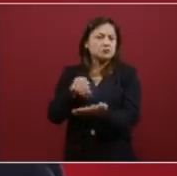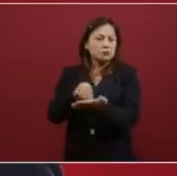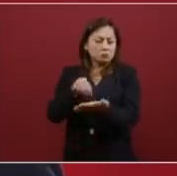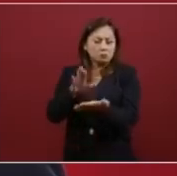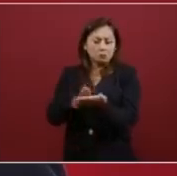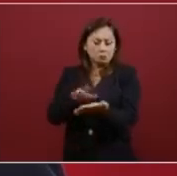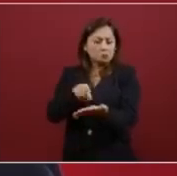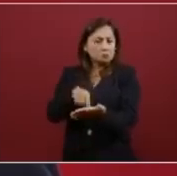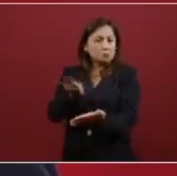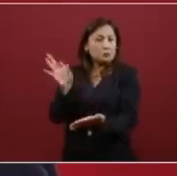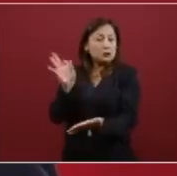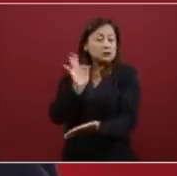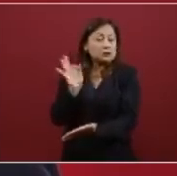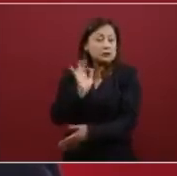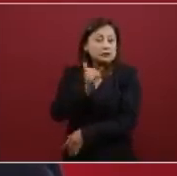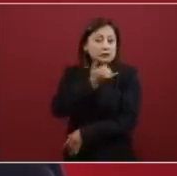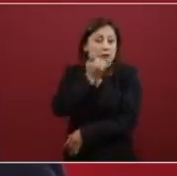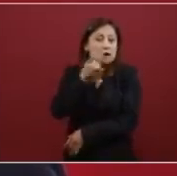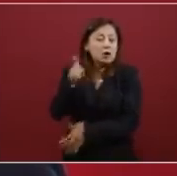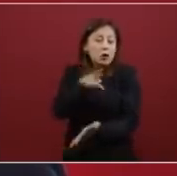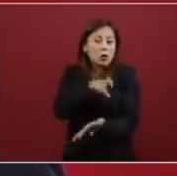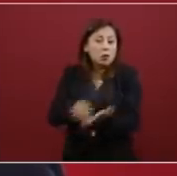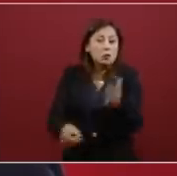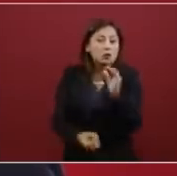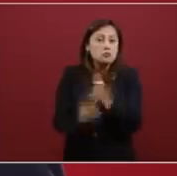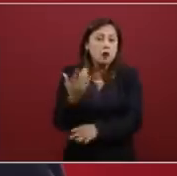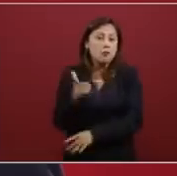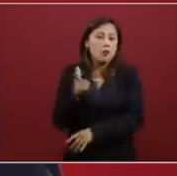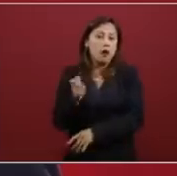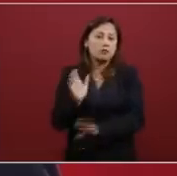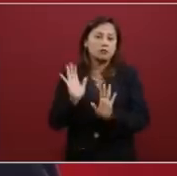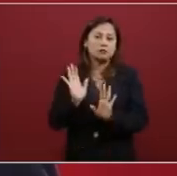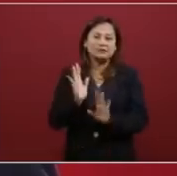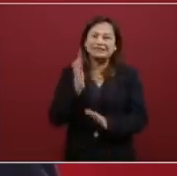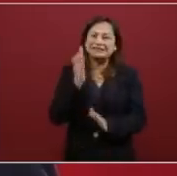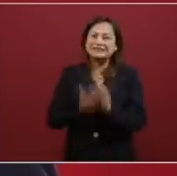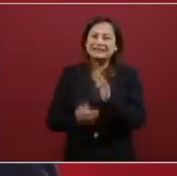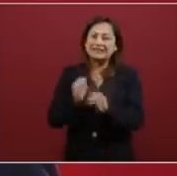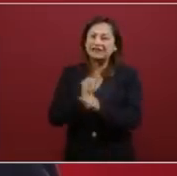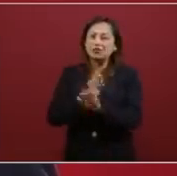renovando armamento, pero no tengo información sobre esto. No